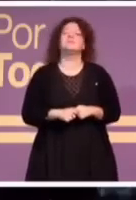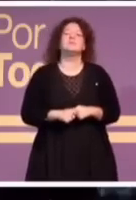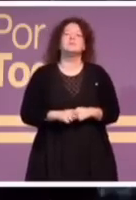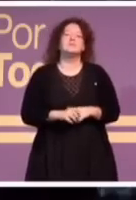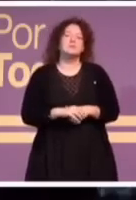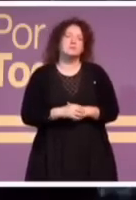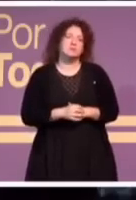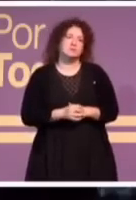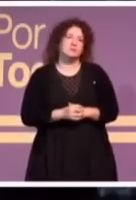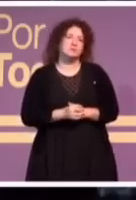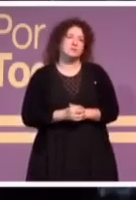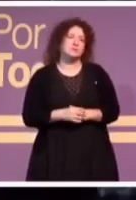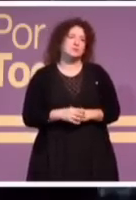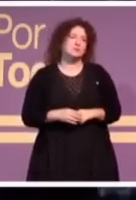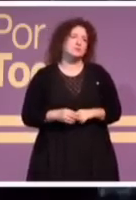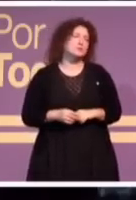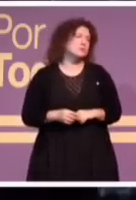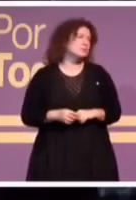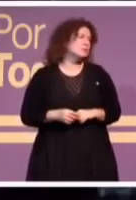Por eso,